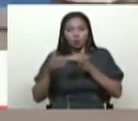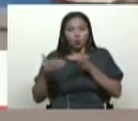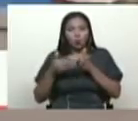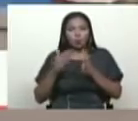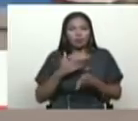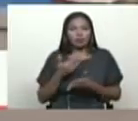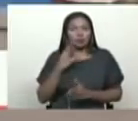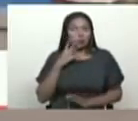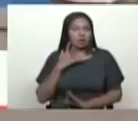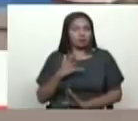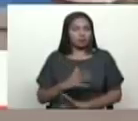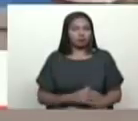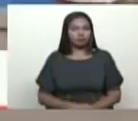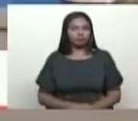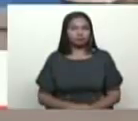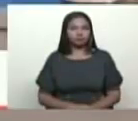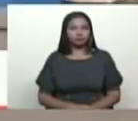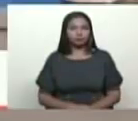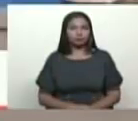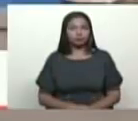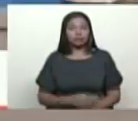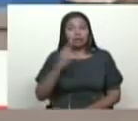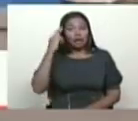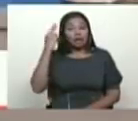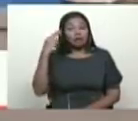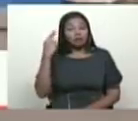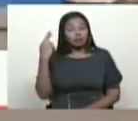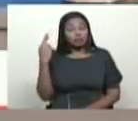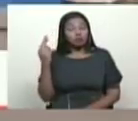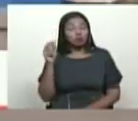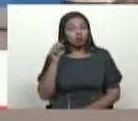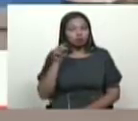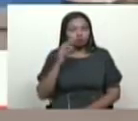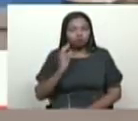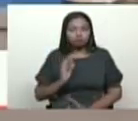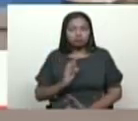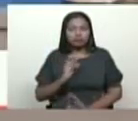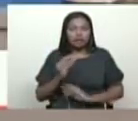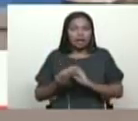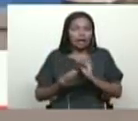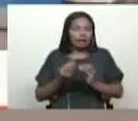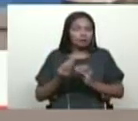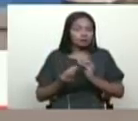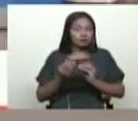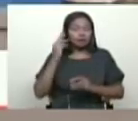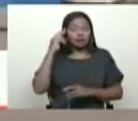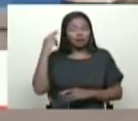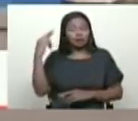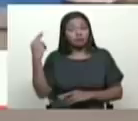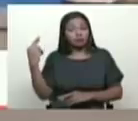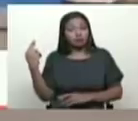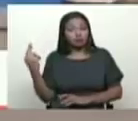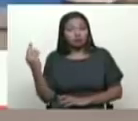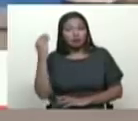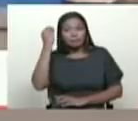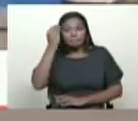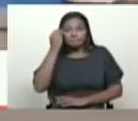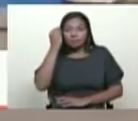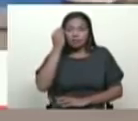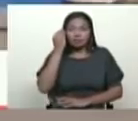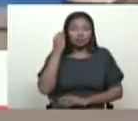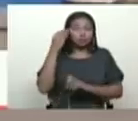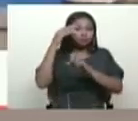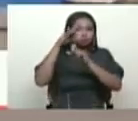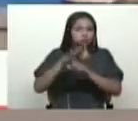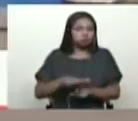están metidos en eso, reflexionen bien qué van a hacer. Reflexionen muy bien, porque la derrota que le